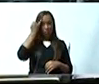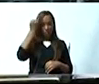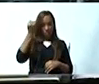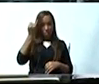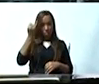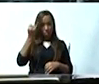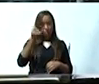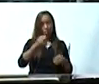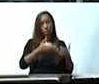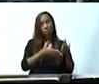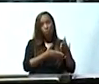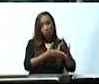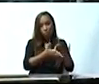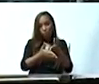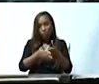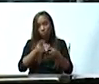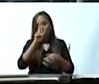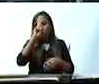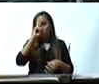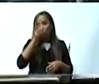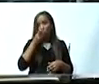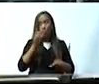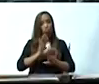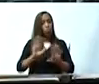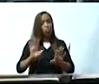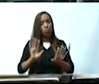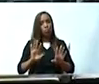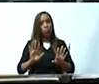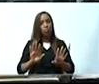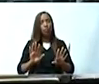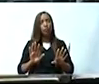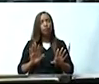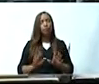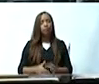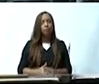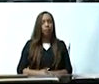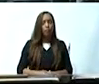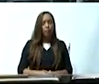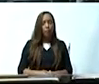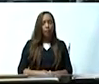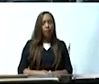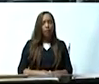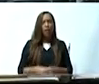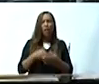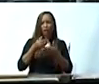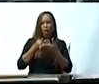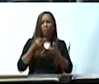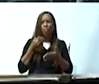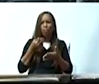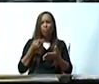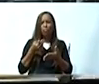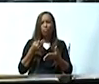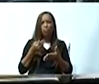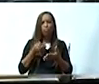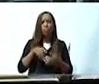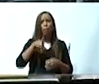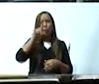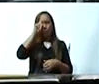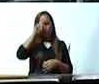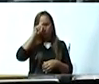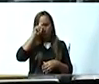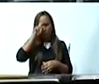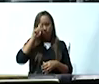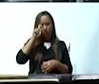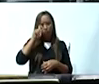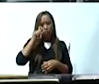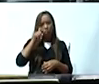se realizaron cuestionamientos tanto a la construcción como a los